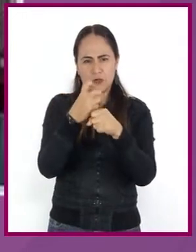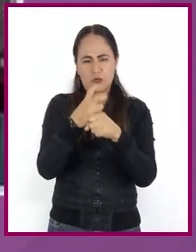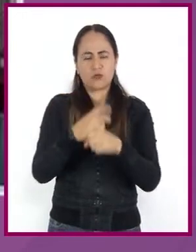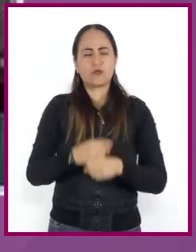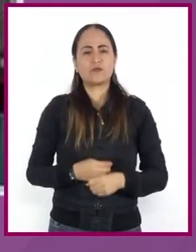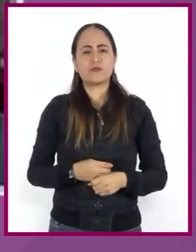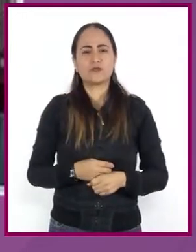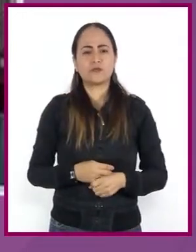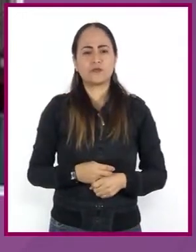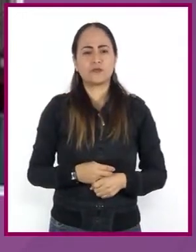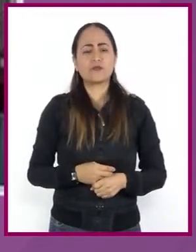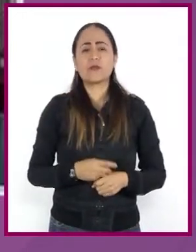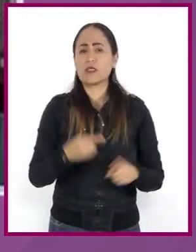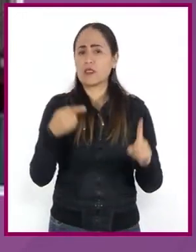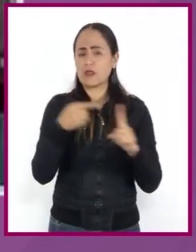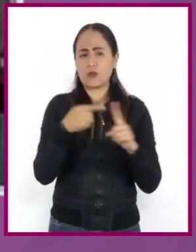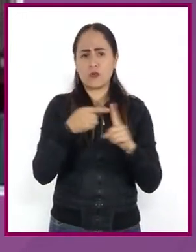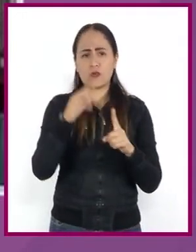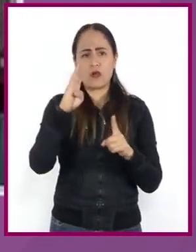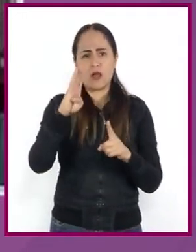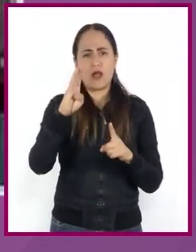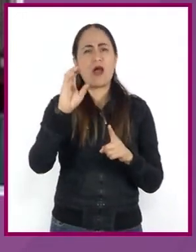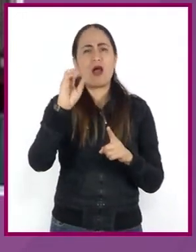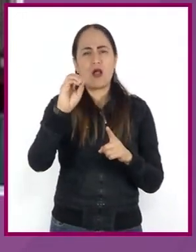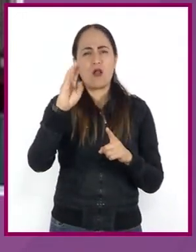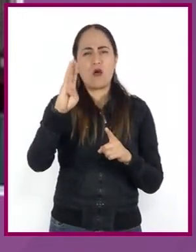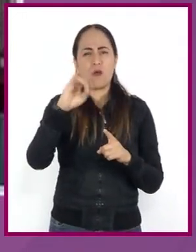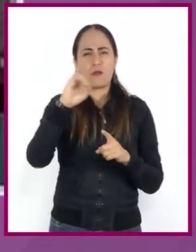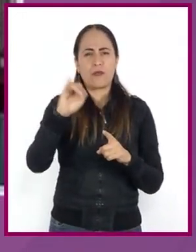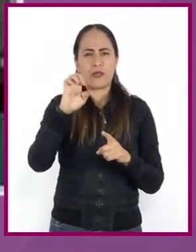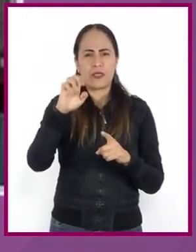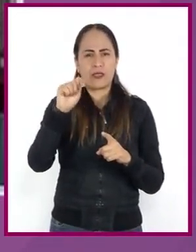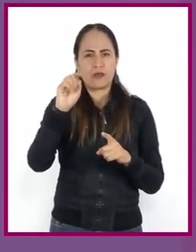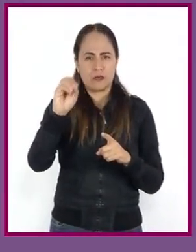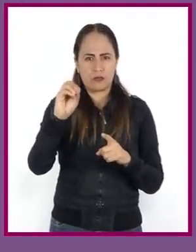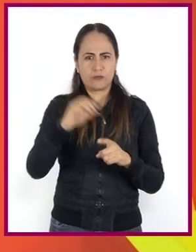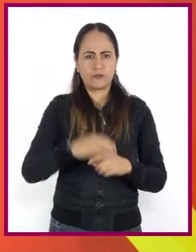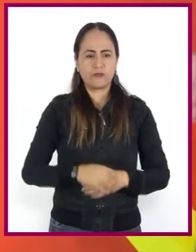sobre todo en el objeto a desarrollarse de este documento.